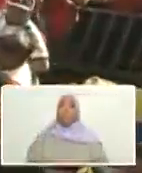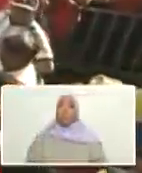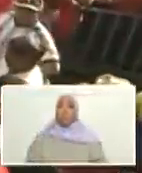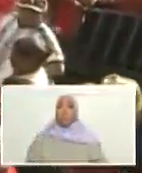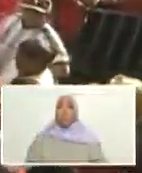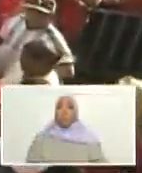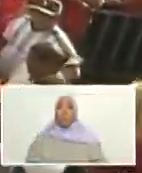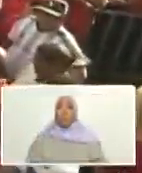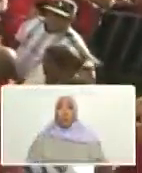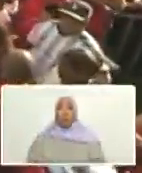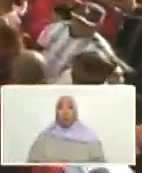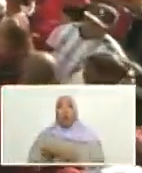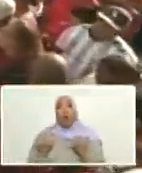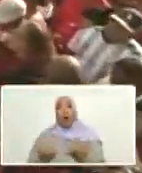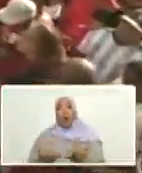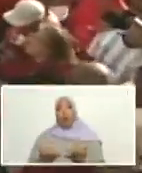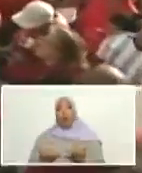Ahora vamos por ello,